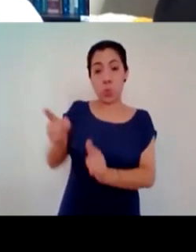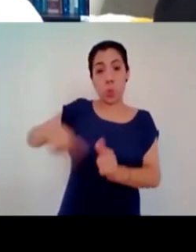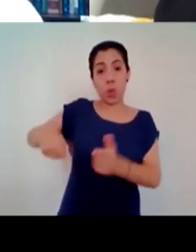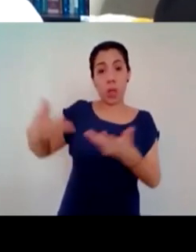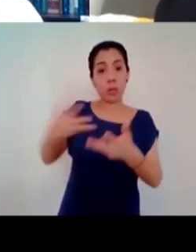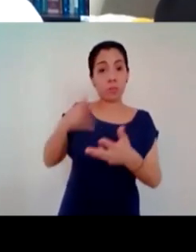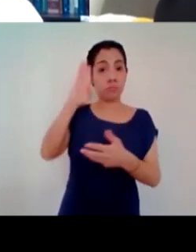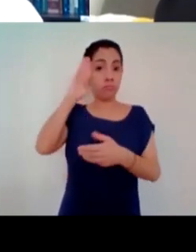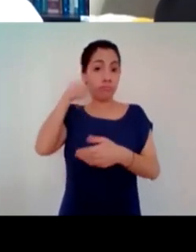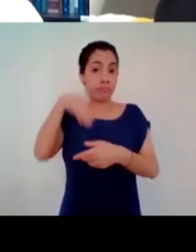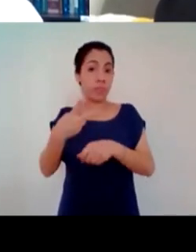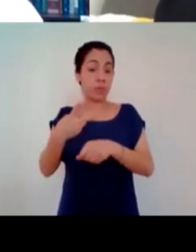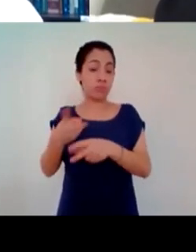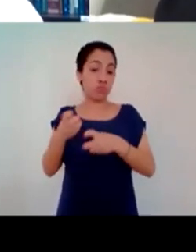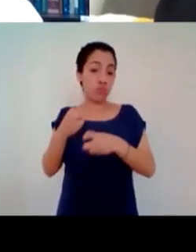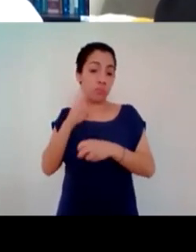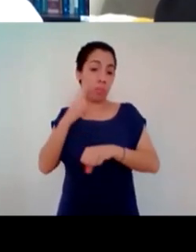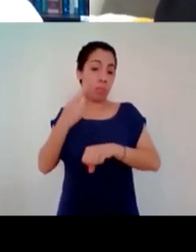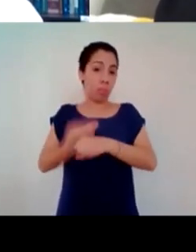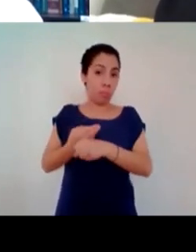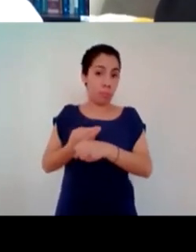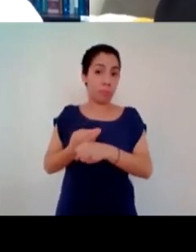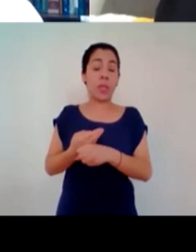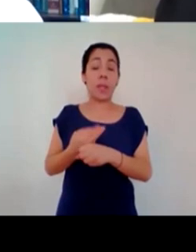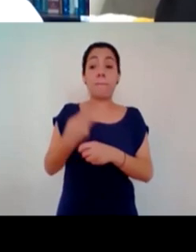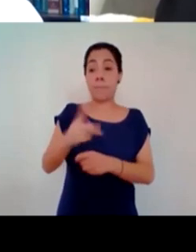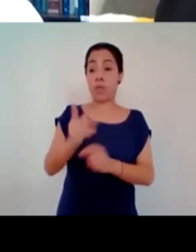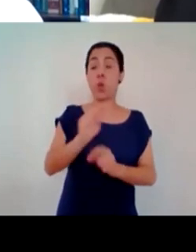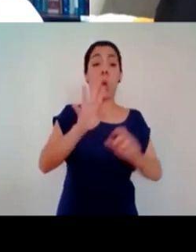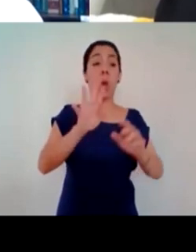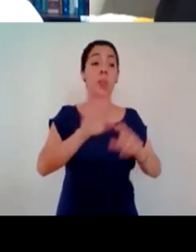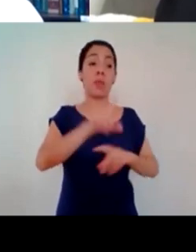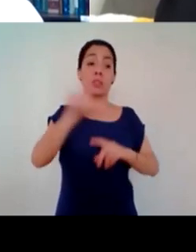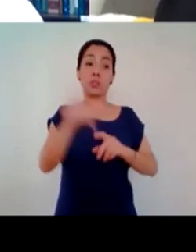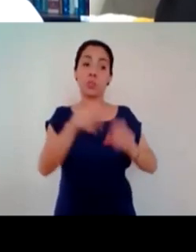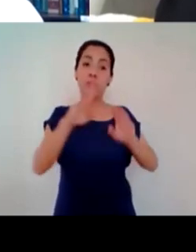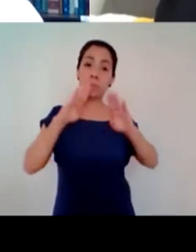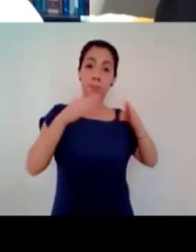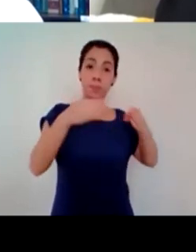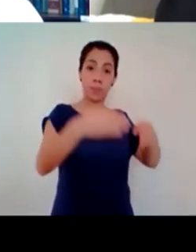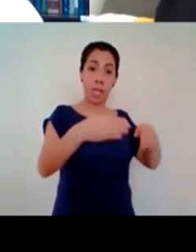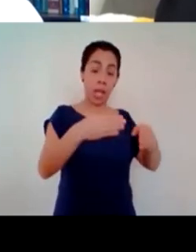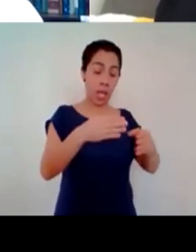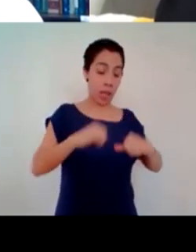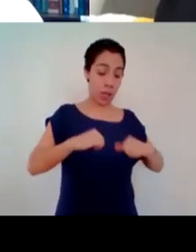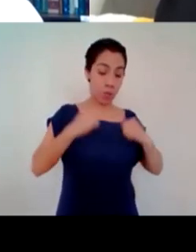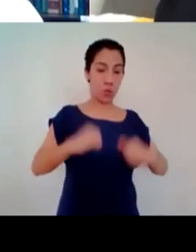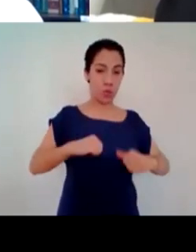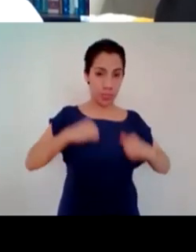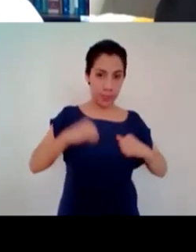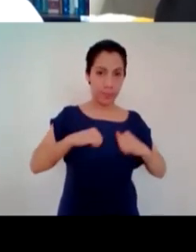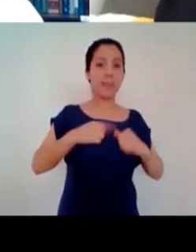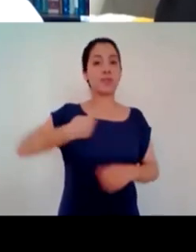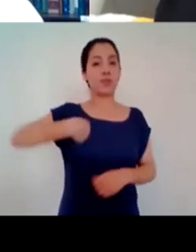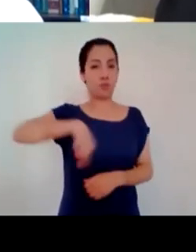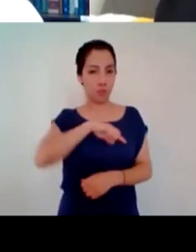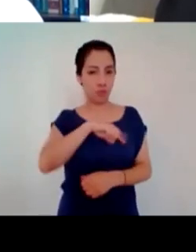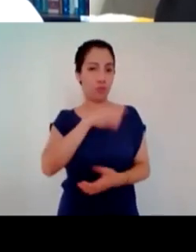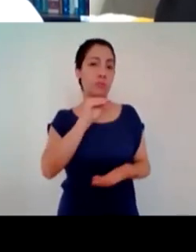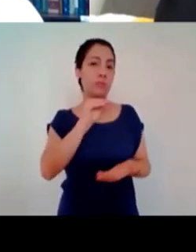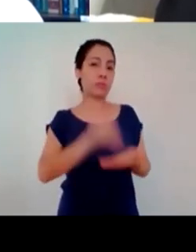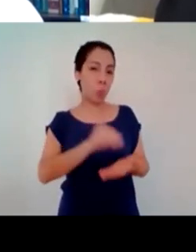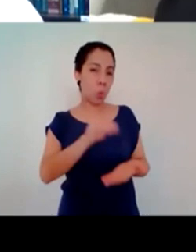No obstante, cuando vamos con adolescentes, todavía tenemos la capacidad de incidir sobre ellos. Y de ahí la diferencia de hablar